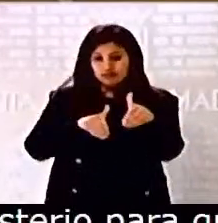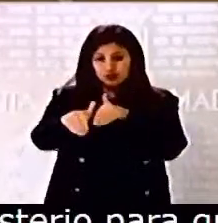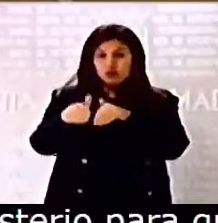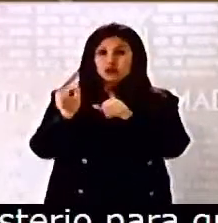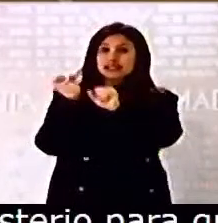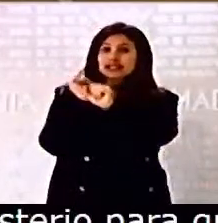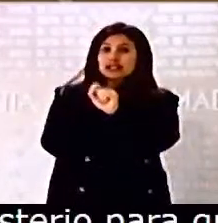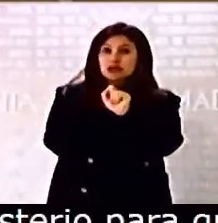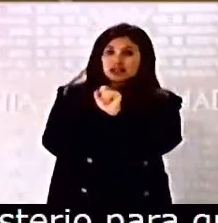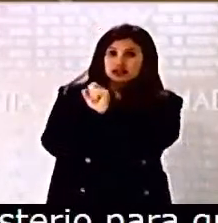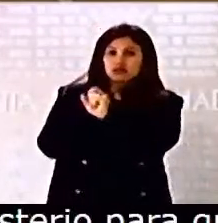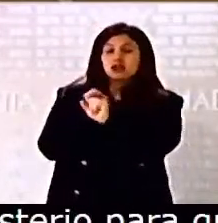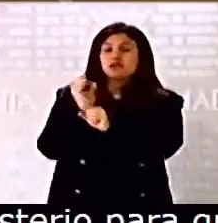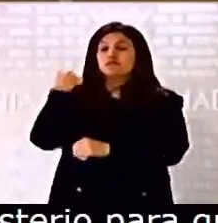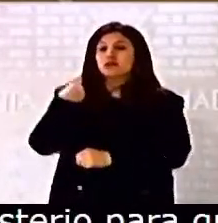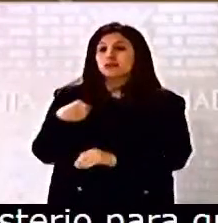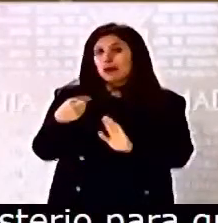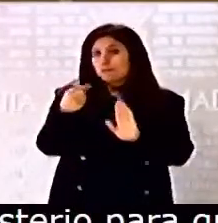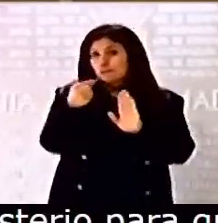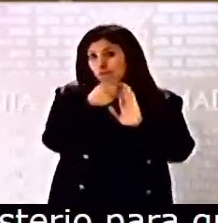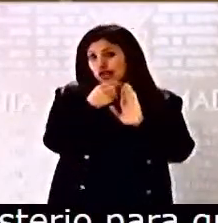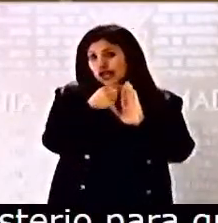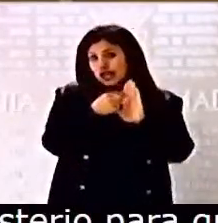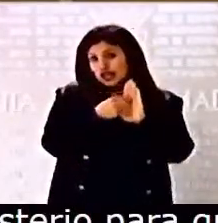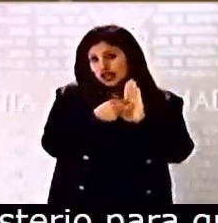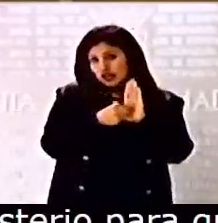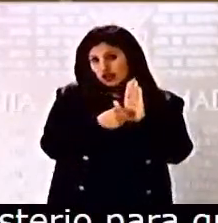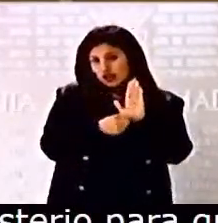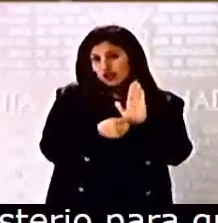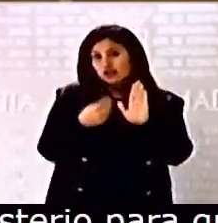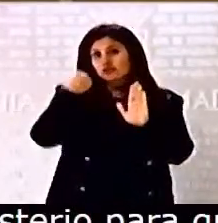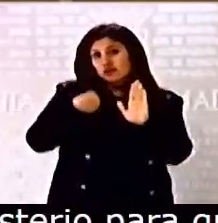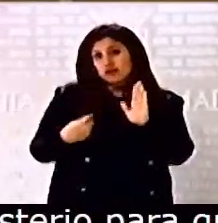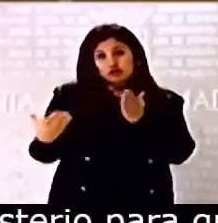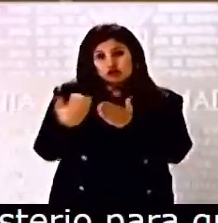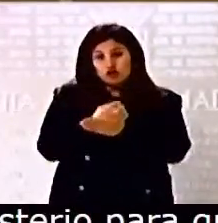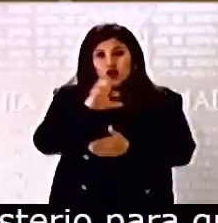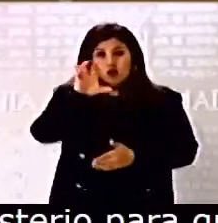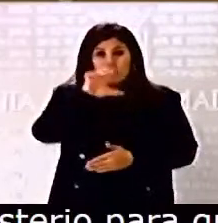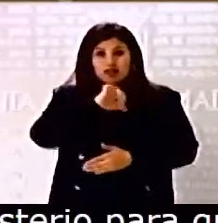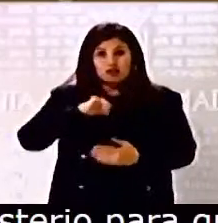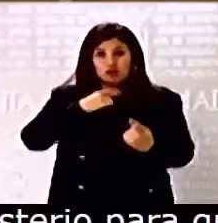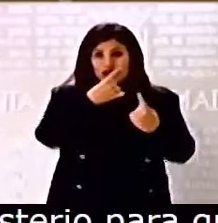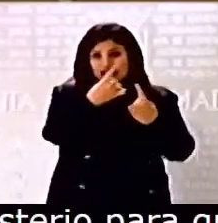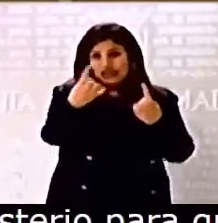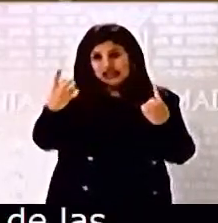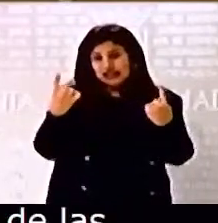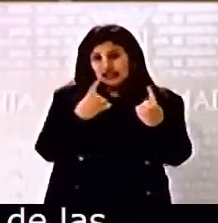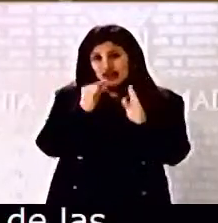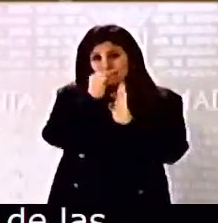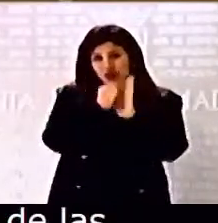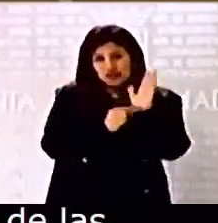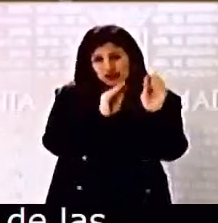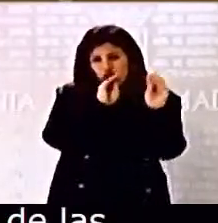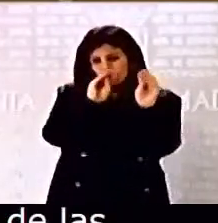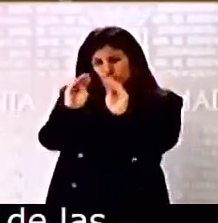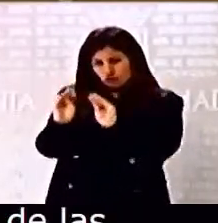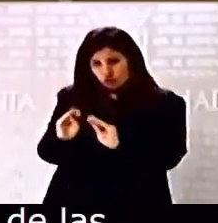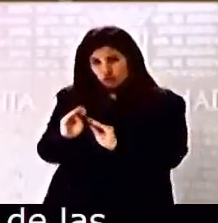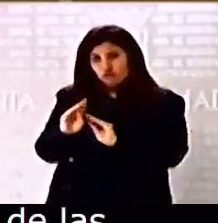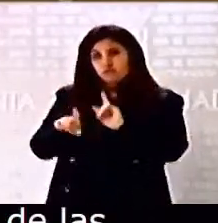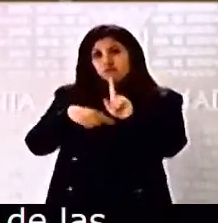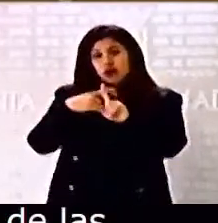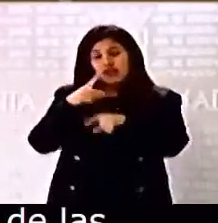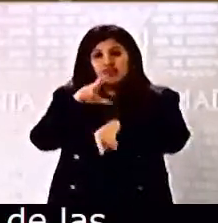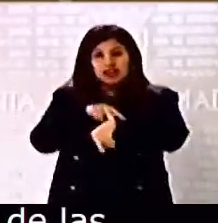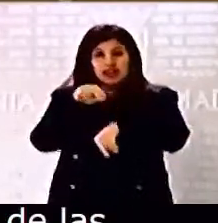las medidas adoptadas en cada una de las comunidades autónomas y coordinadas con las